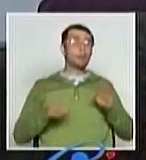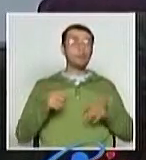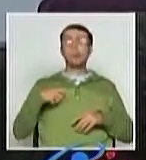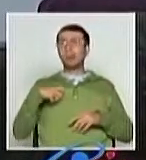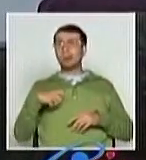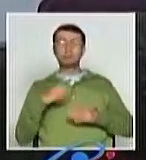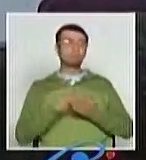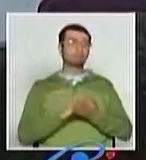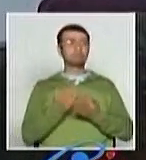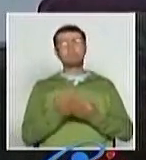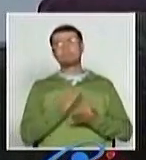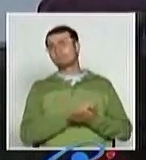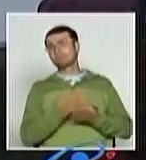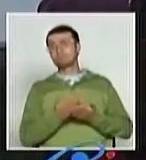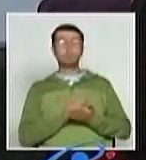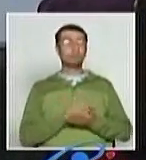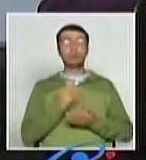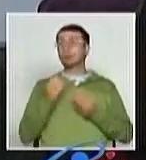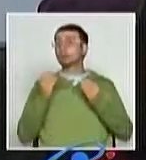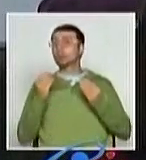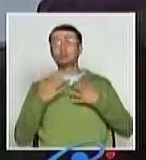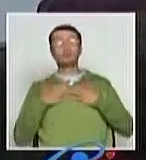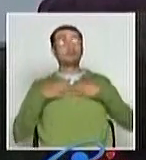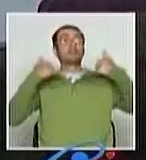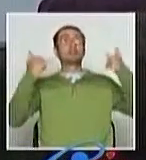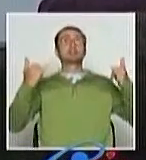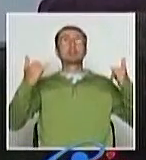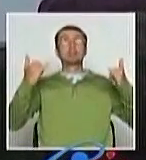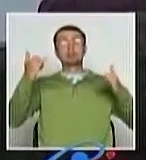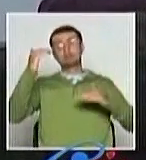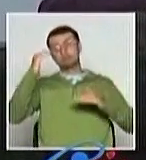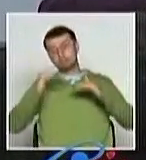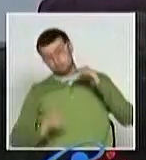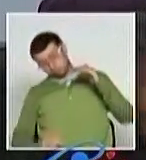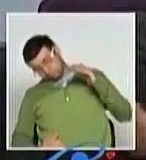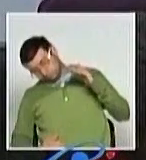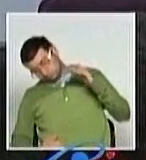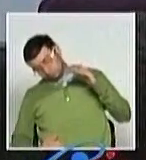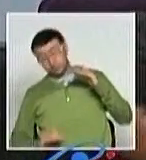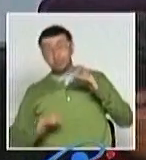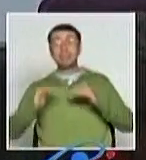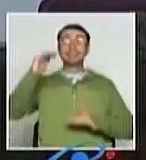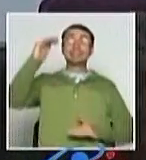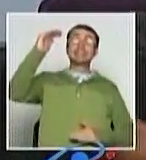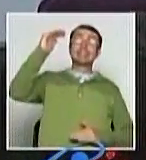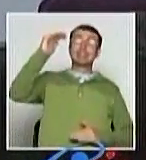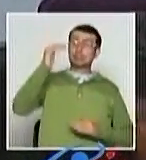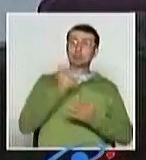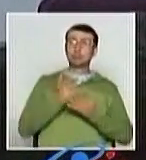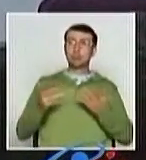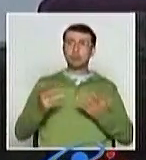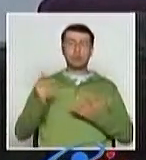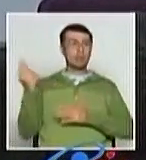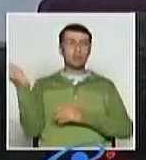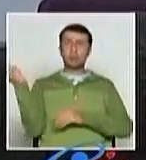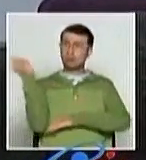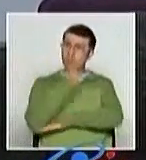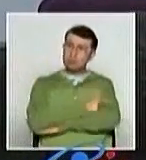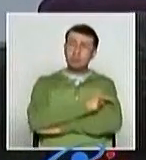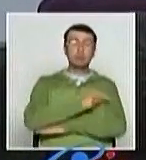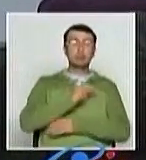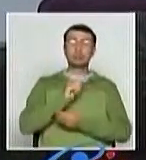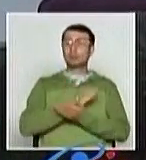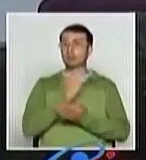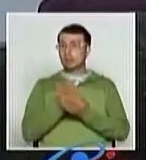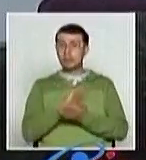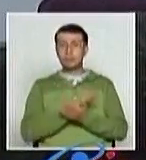alteraciones emocionales de mucha felicidad y de mucha tristeza con relación de 24 horas de diferencia yo les invito